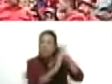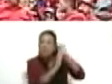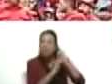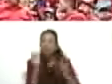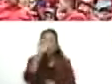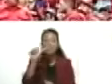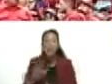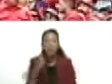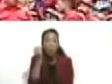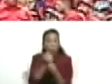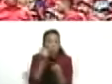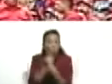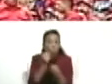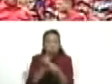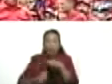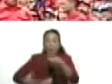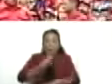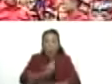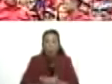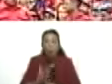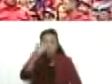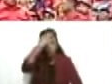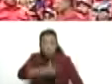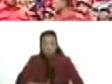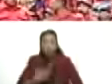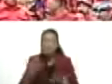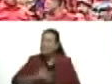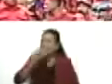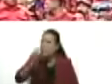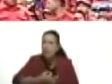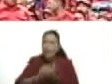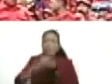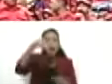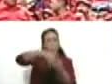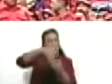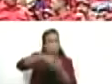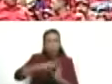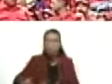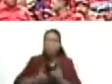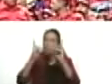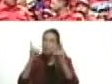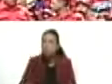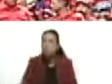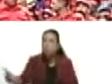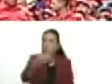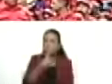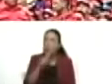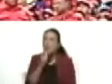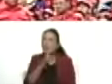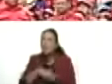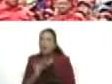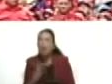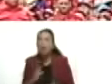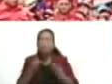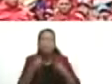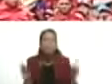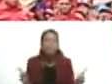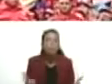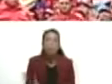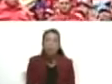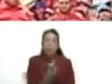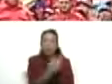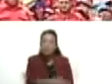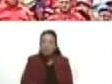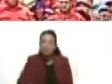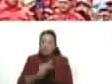lo que nosotros hemos hecho y hemos sido siempre ha sido con el voto del pueblo, para que les arda